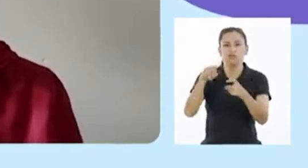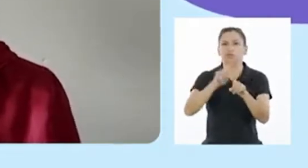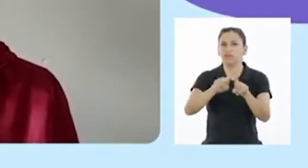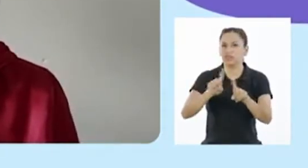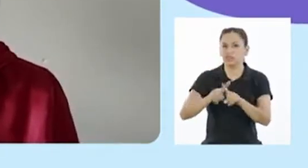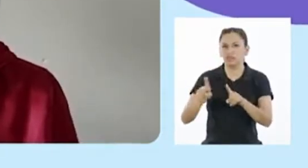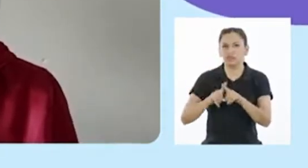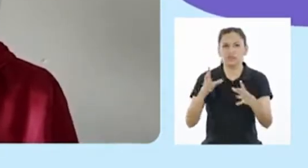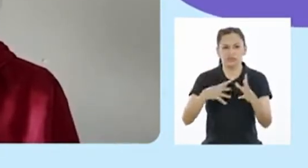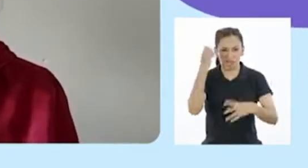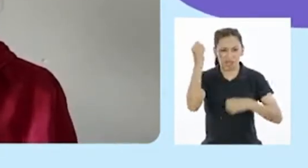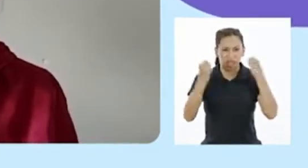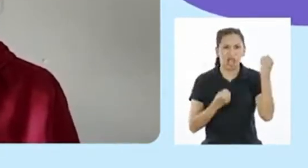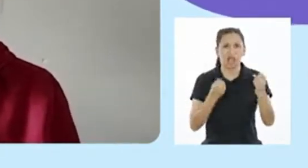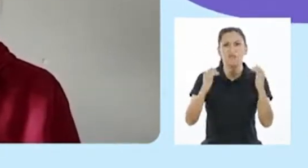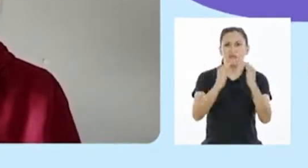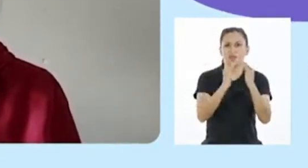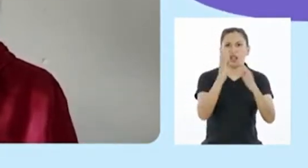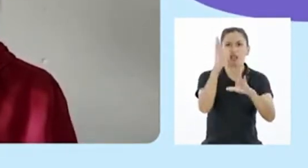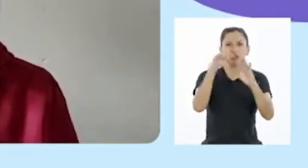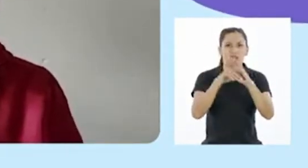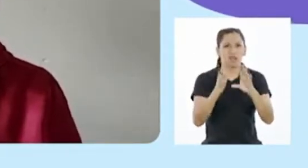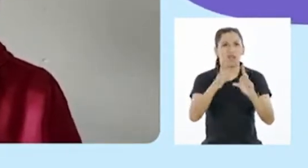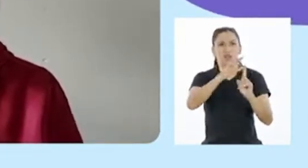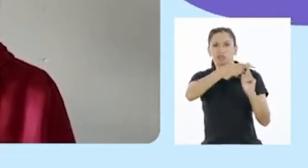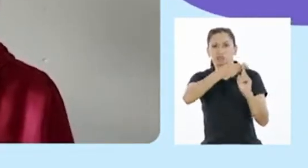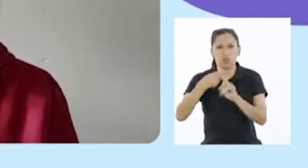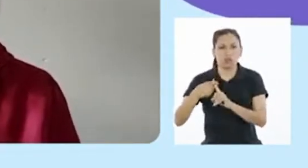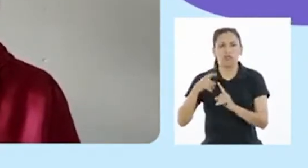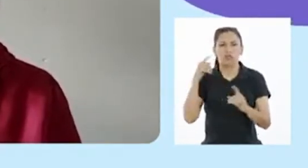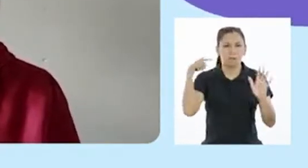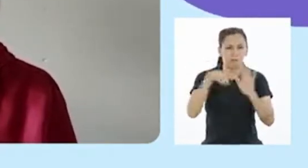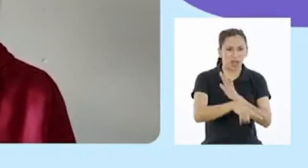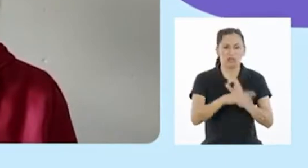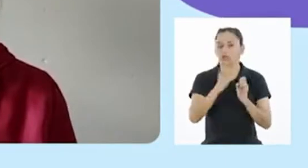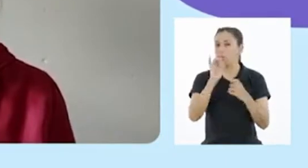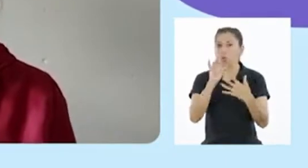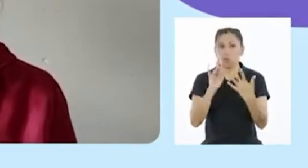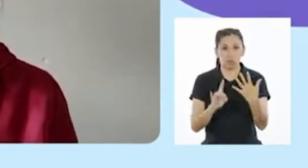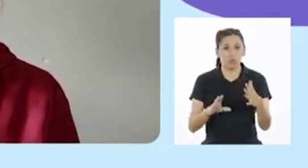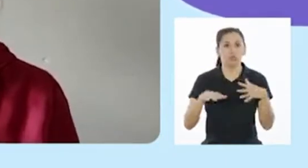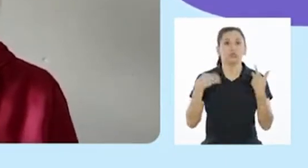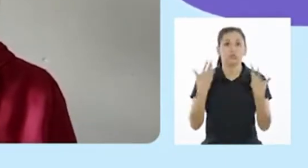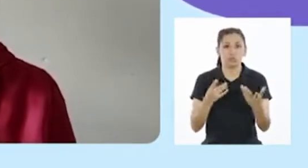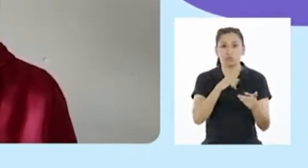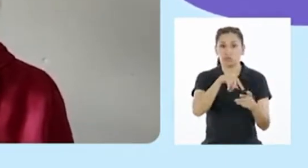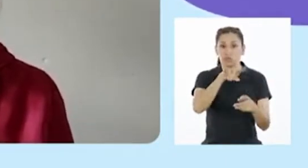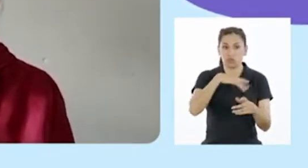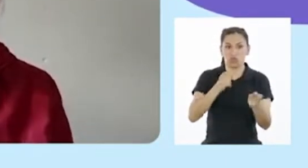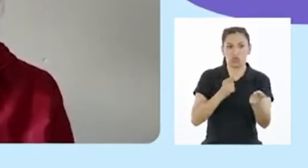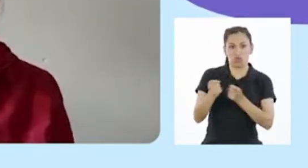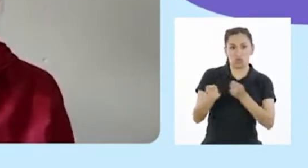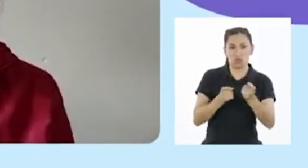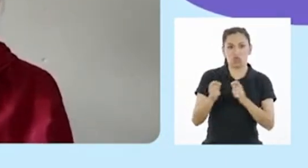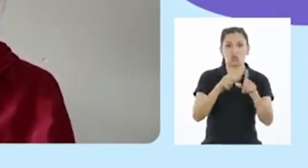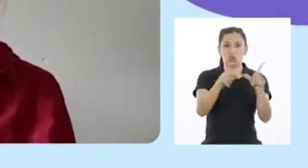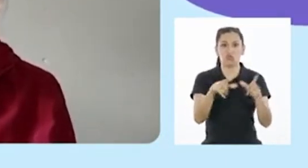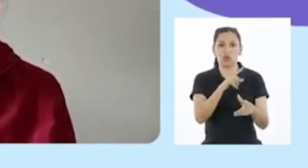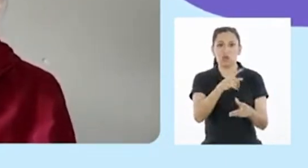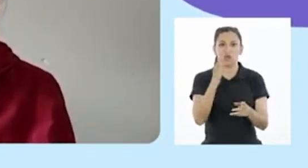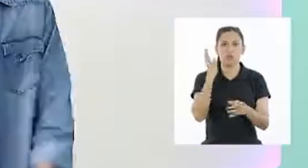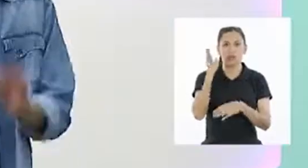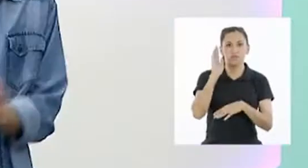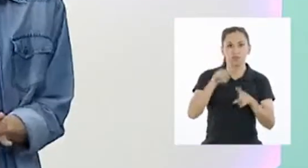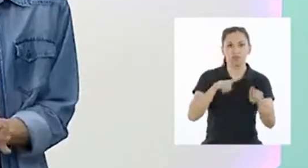distintos actos delictivos, asesinatos, secuestros, entre otros, y pueden llegar a controlar ciertos